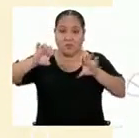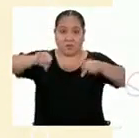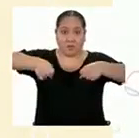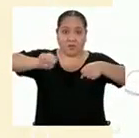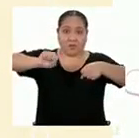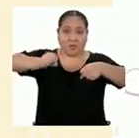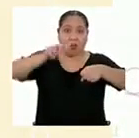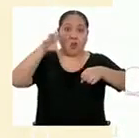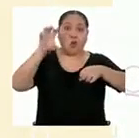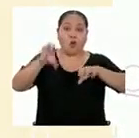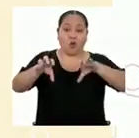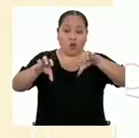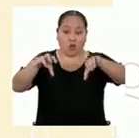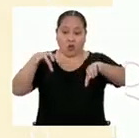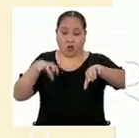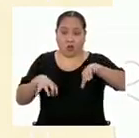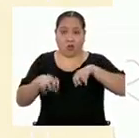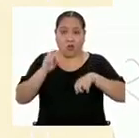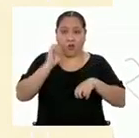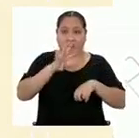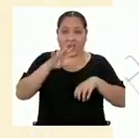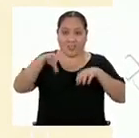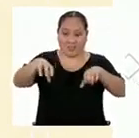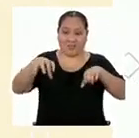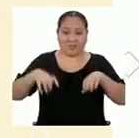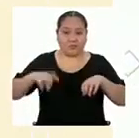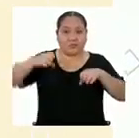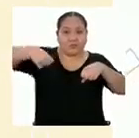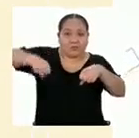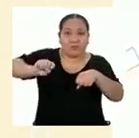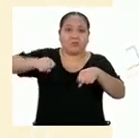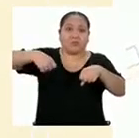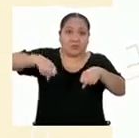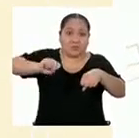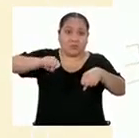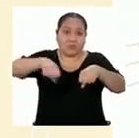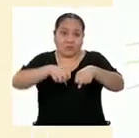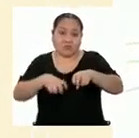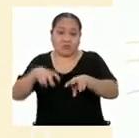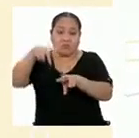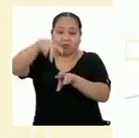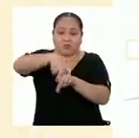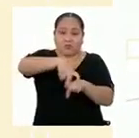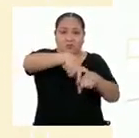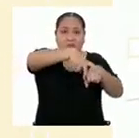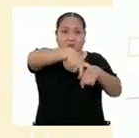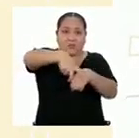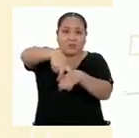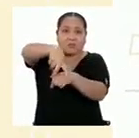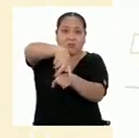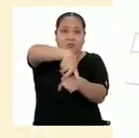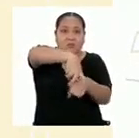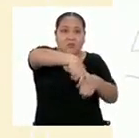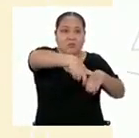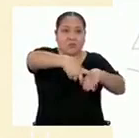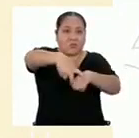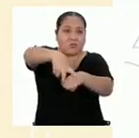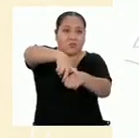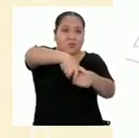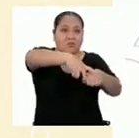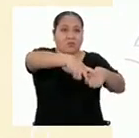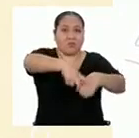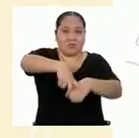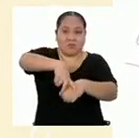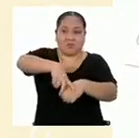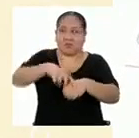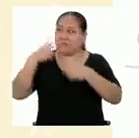Yo nunca había manejado una moto en mi vida, pero con las indicaciones que me dieron, hice la ruta sin problemas. La vista